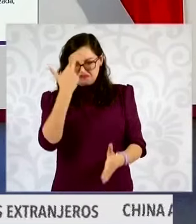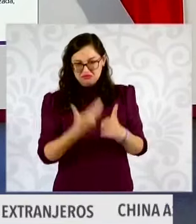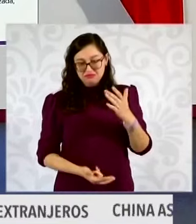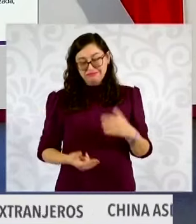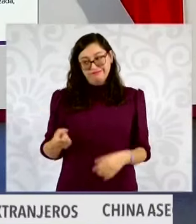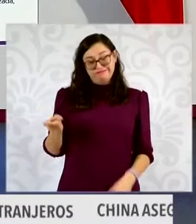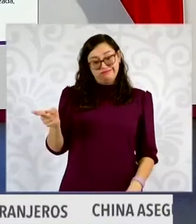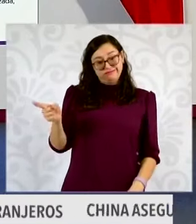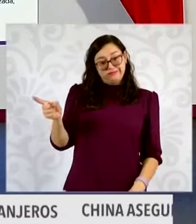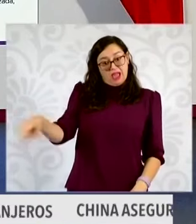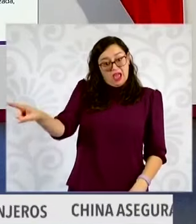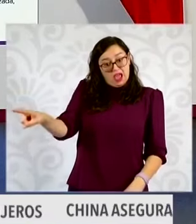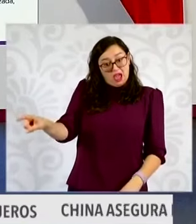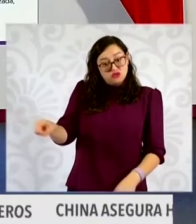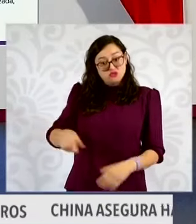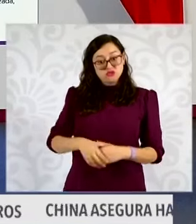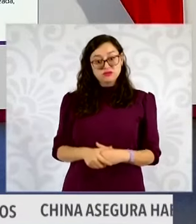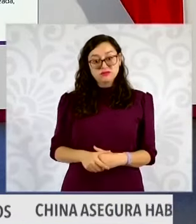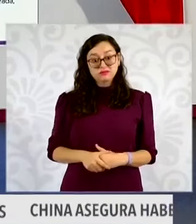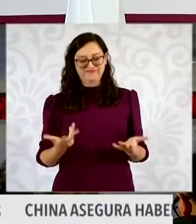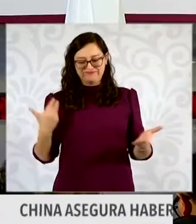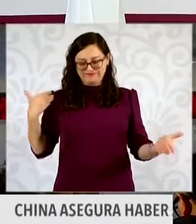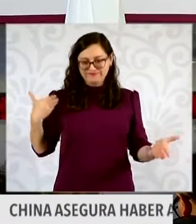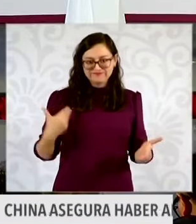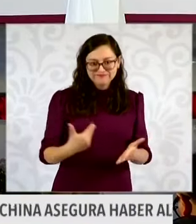ellos, ellas.